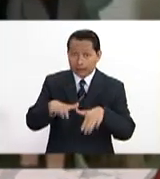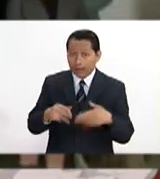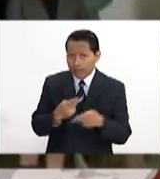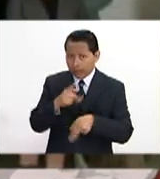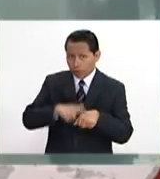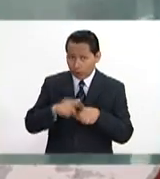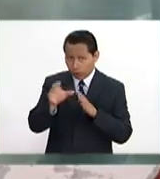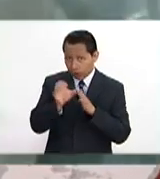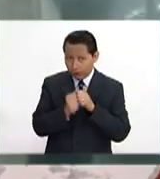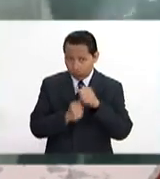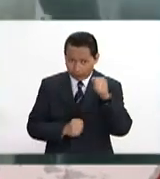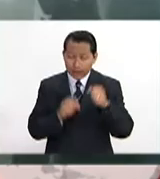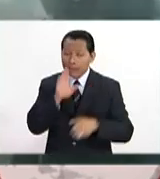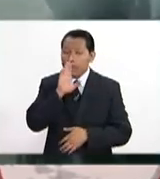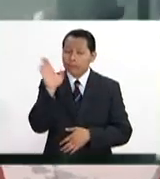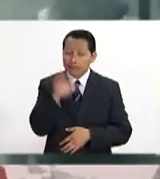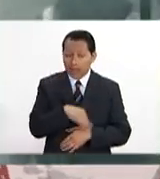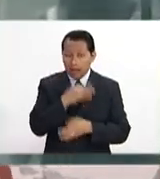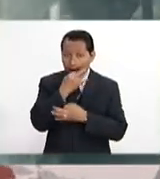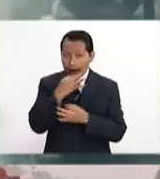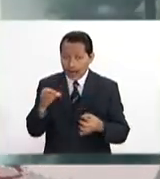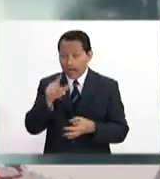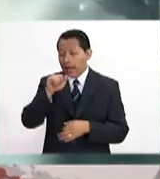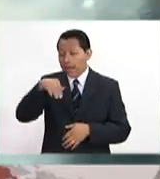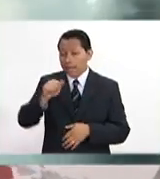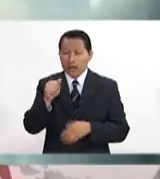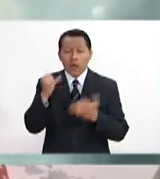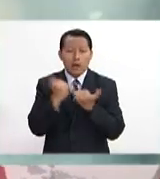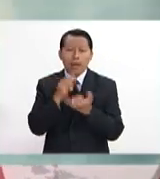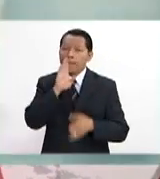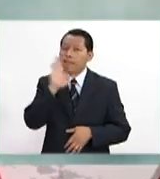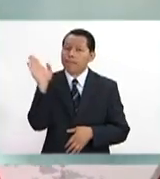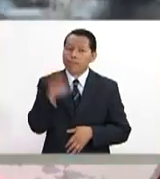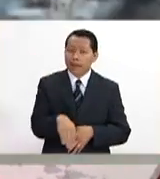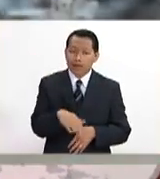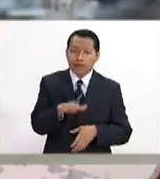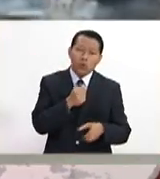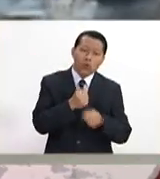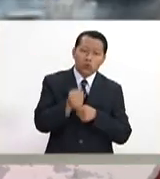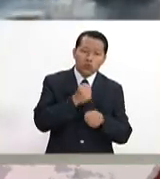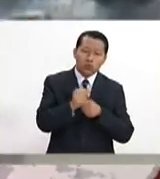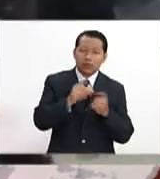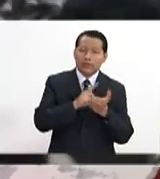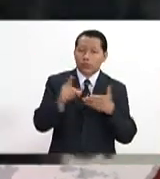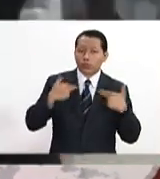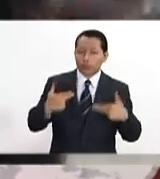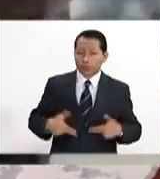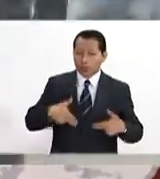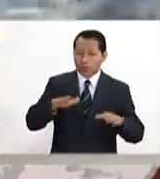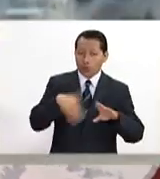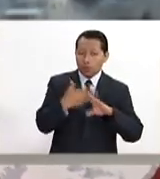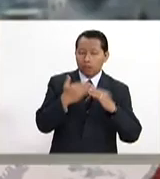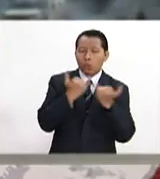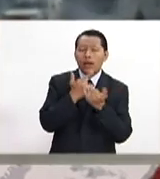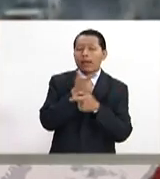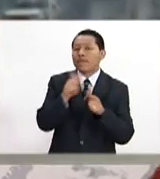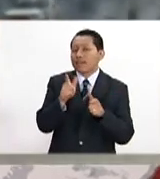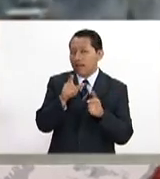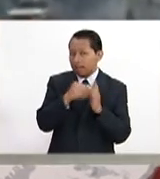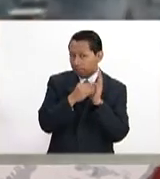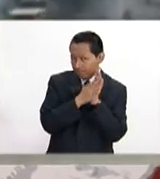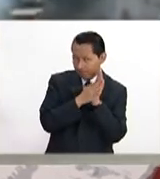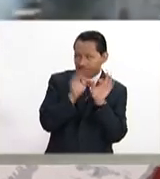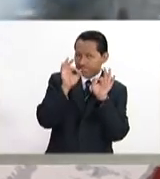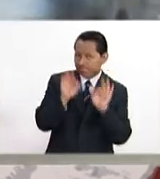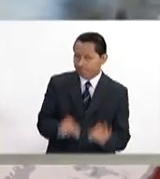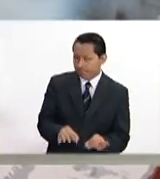Nacional Constituyente. La declaración de Lima condena además la violación sistemática de los derechos humanos y las libertades fundamentales,